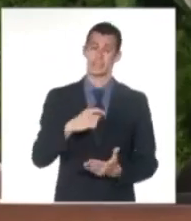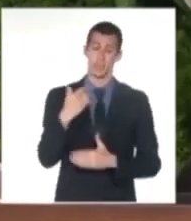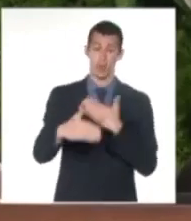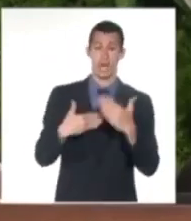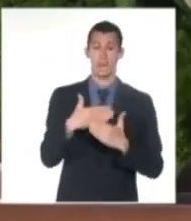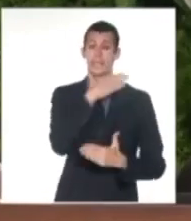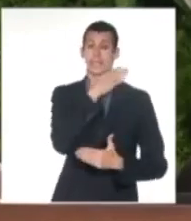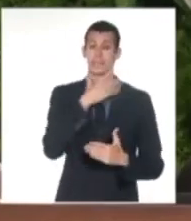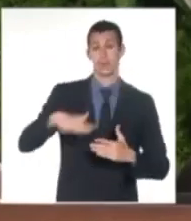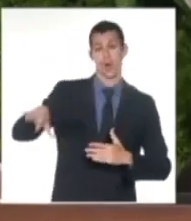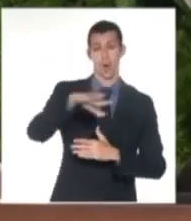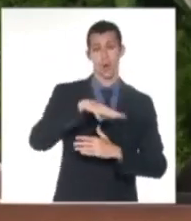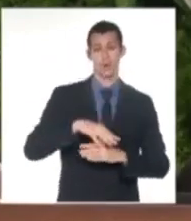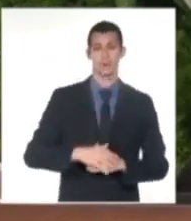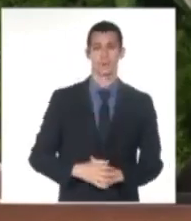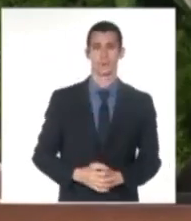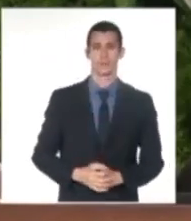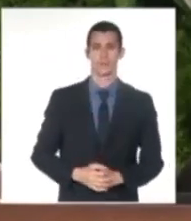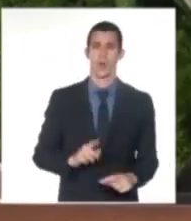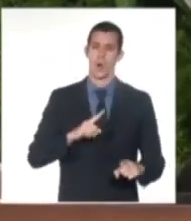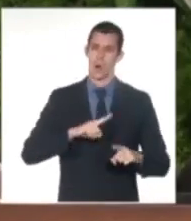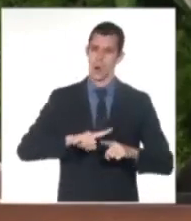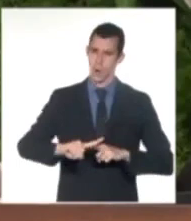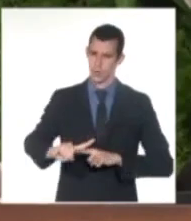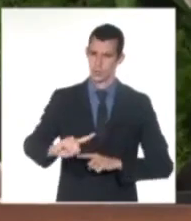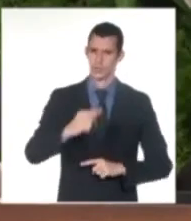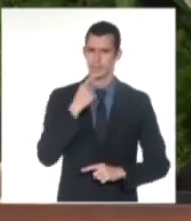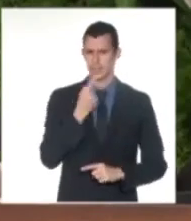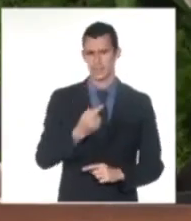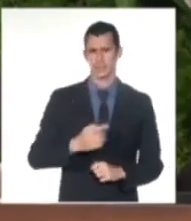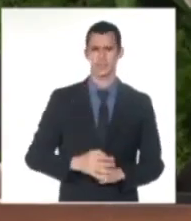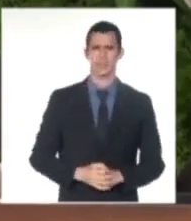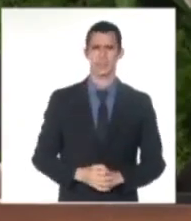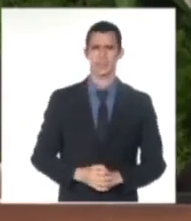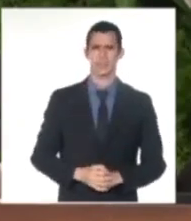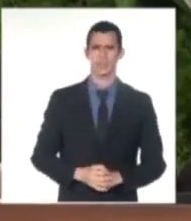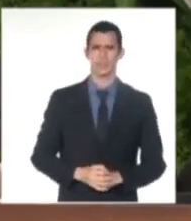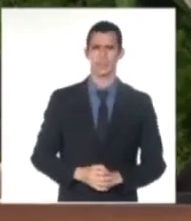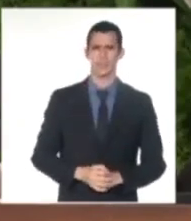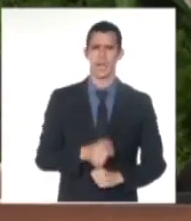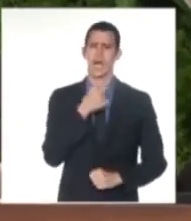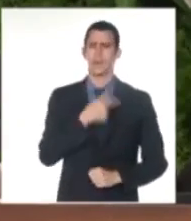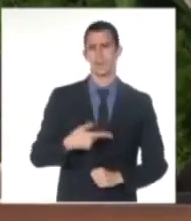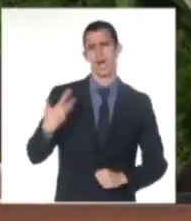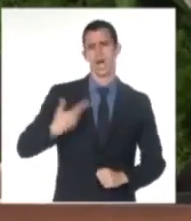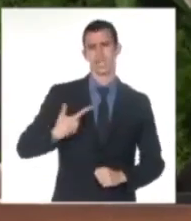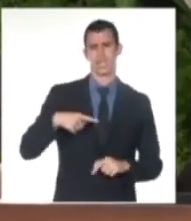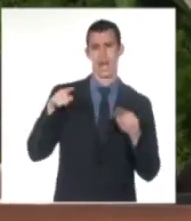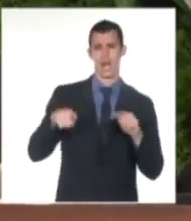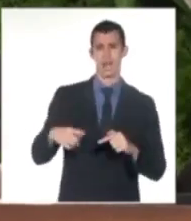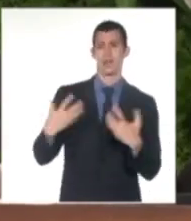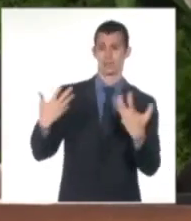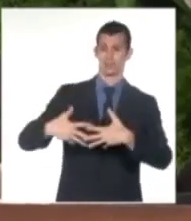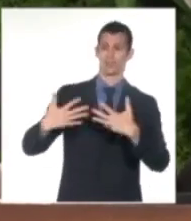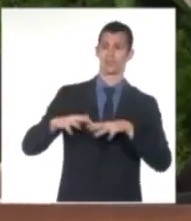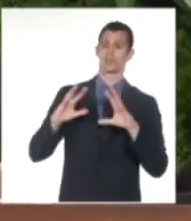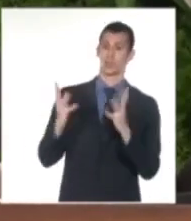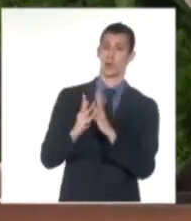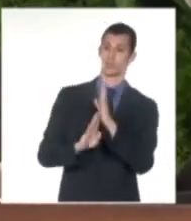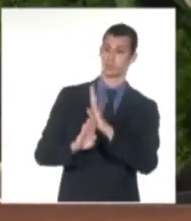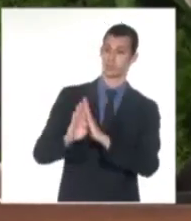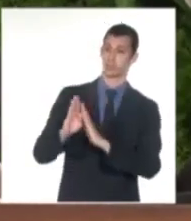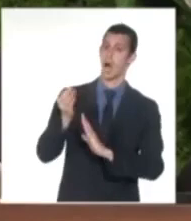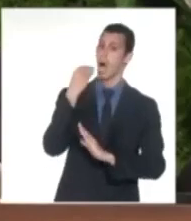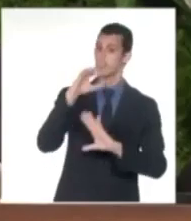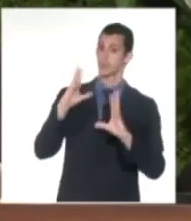de transferencia tecnológica para la producción de alimentos, que por ejemplo en Argentina está muy desarrollado y el canciller Cafiero